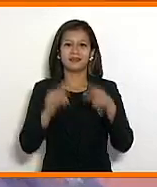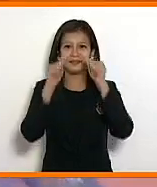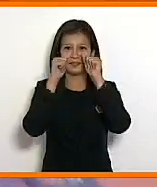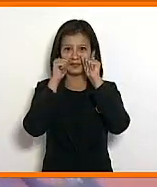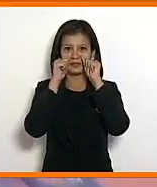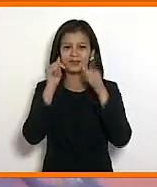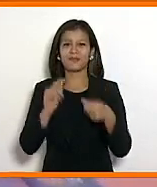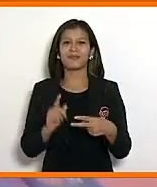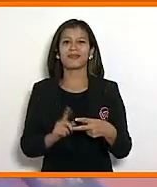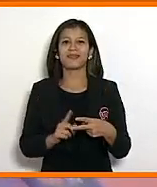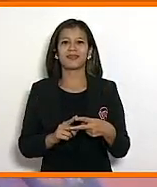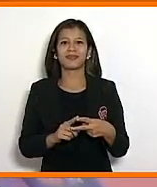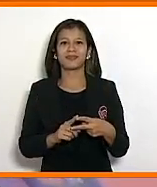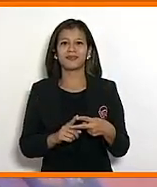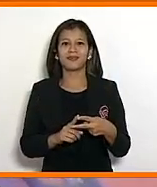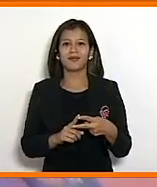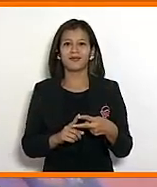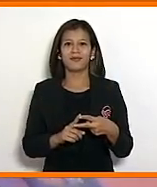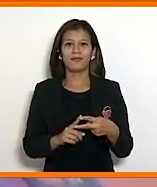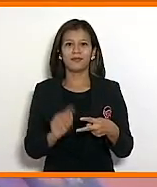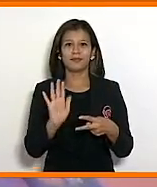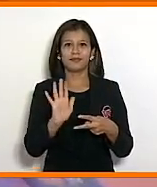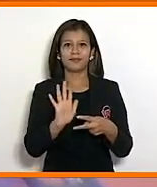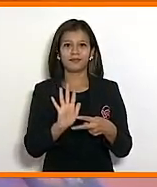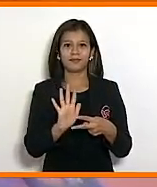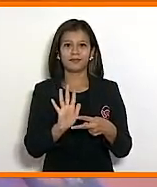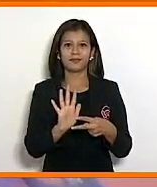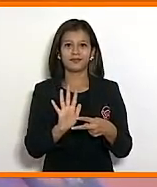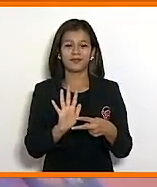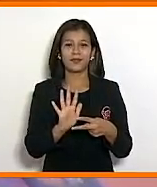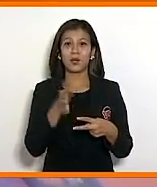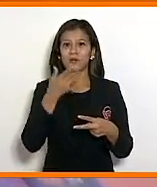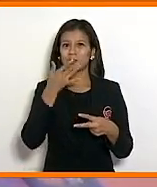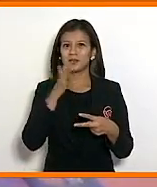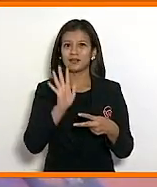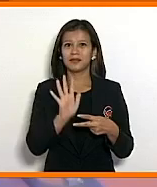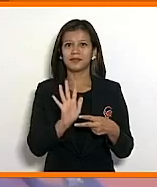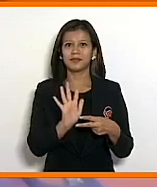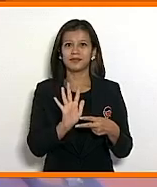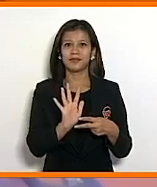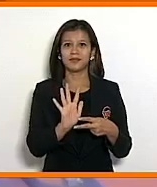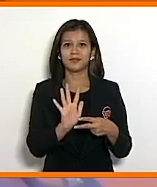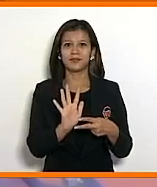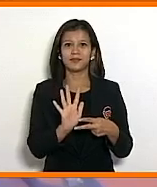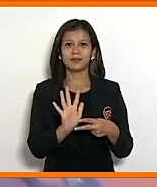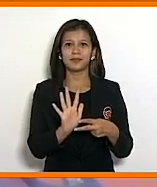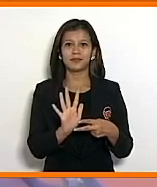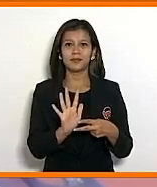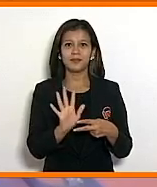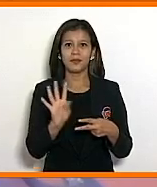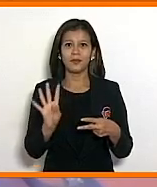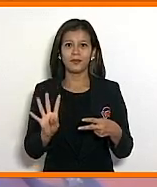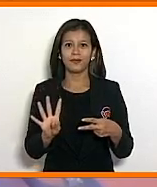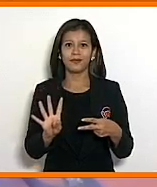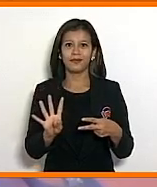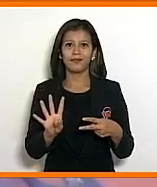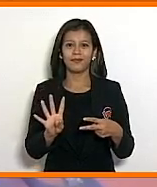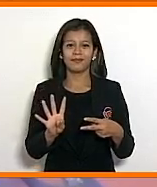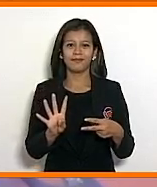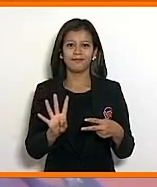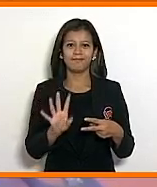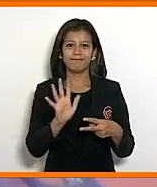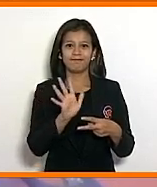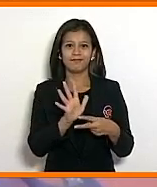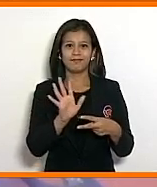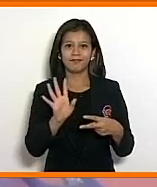atentos. El 5, segundo dígito suerte. Y este es el 4. Primer número